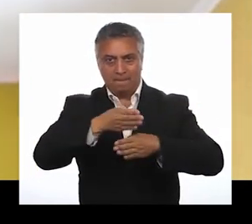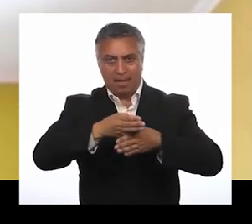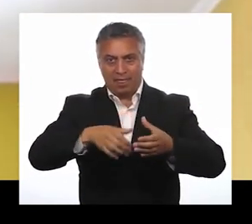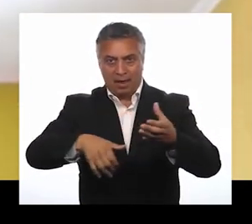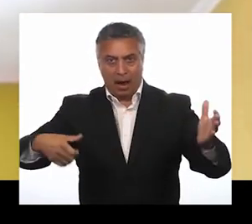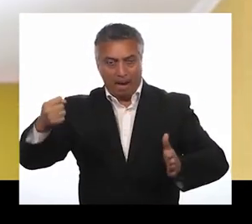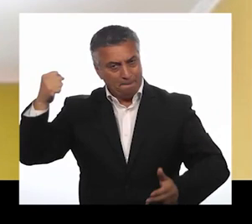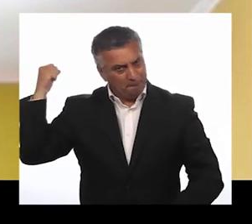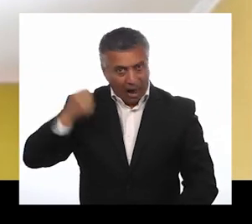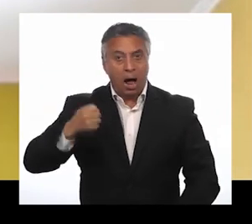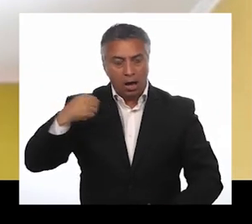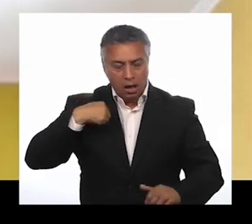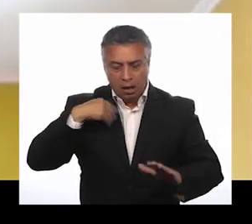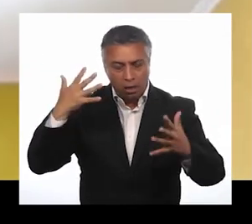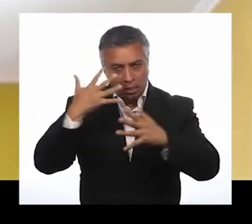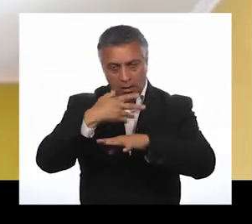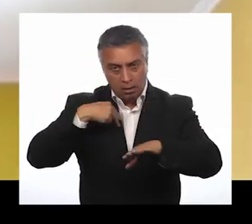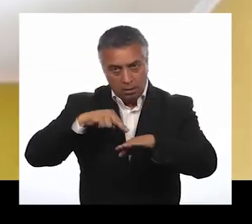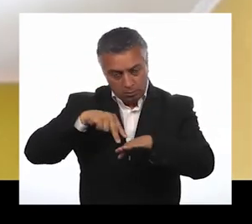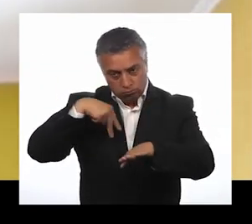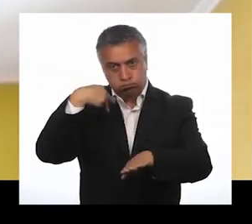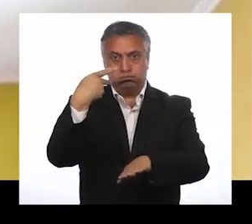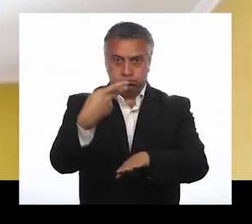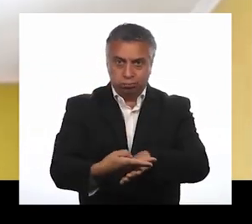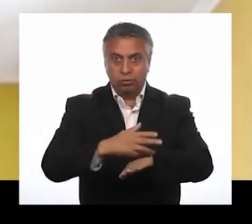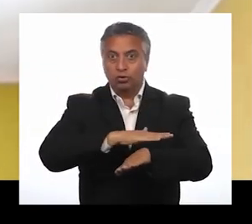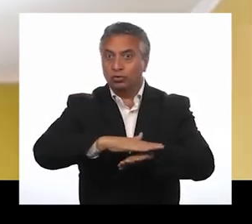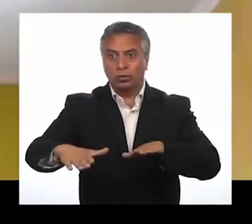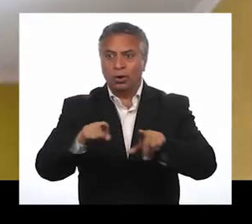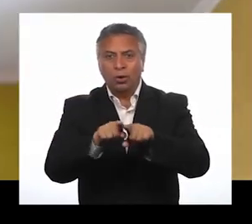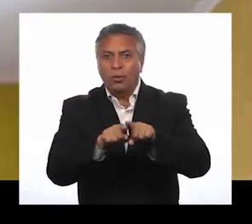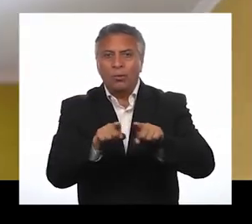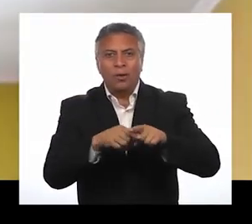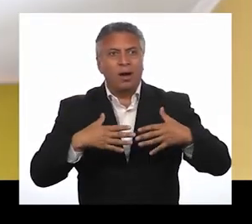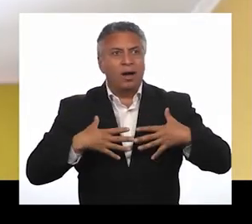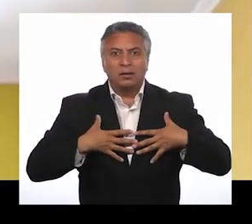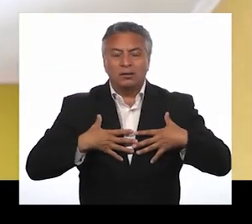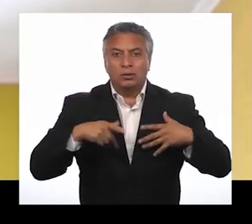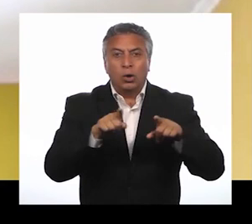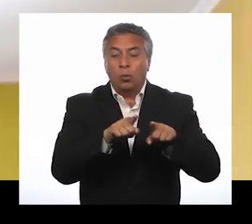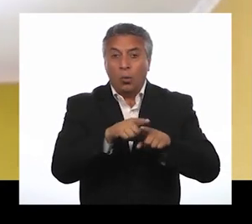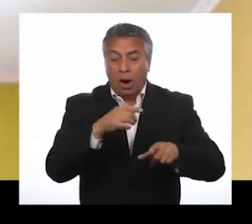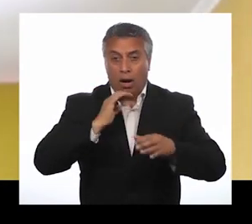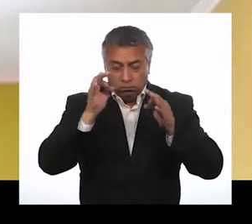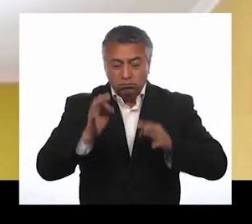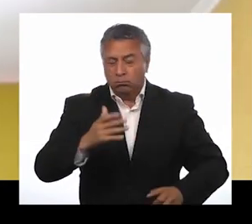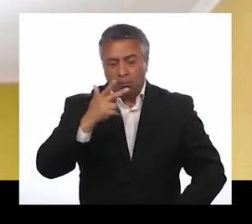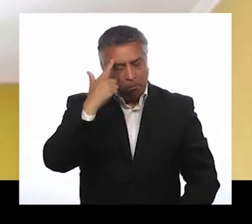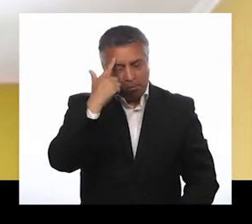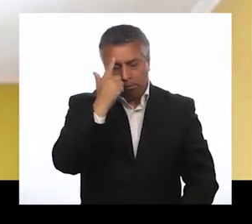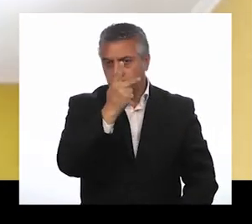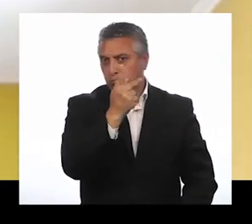De ahí fue donde caí al piso y quedé como, no sé, que knockout, como